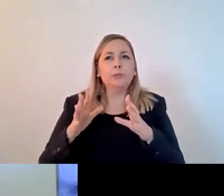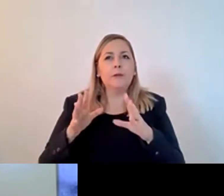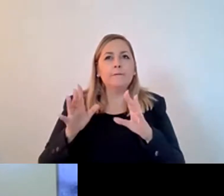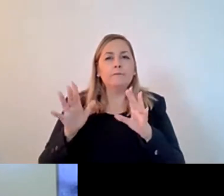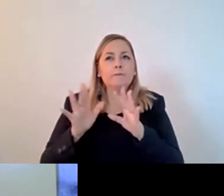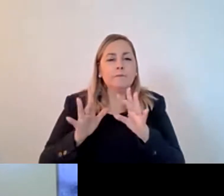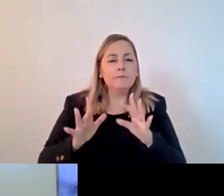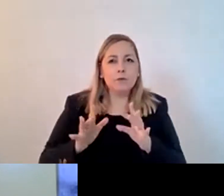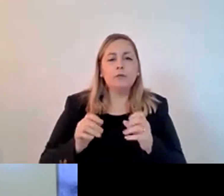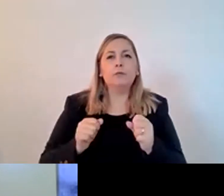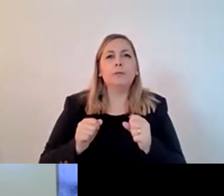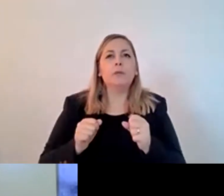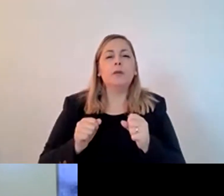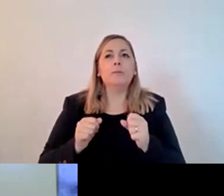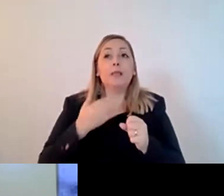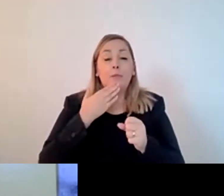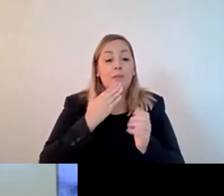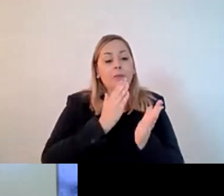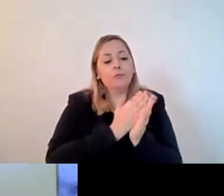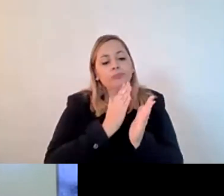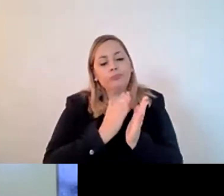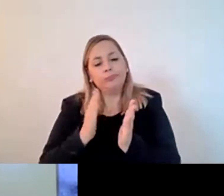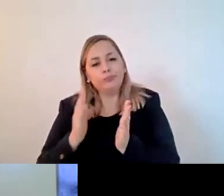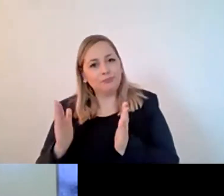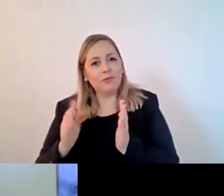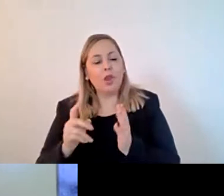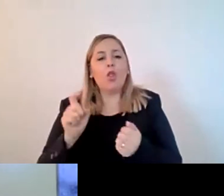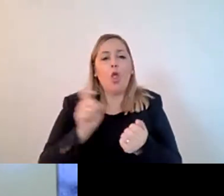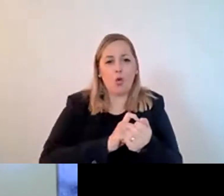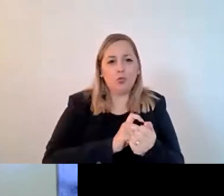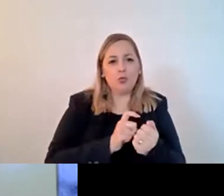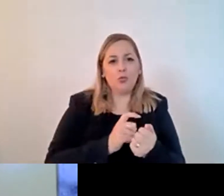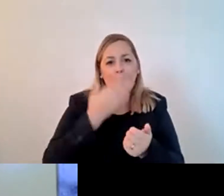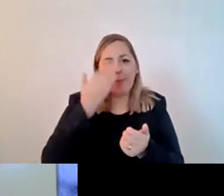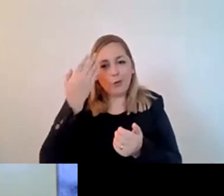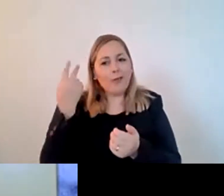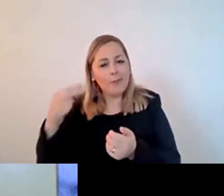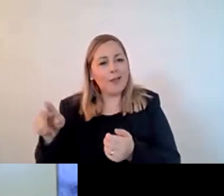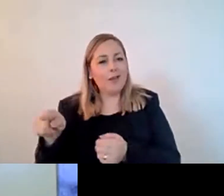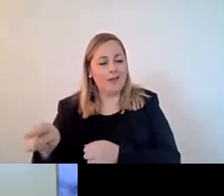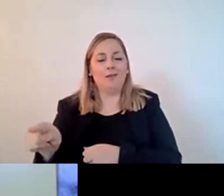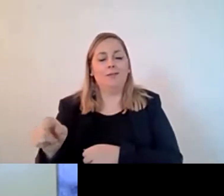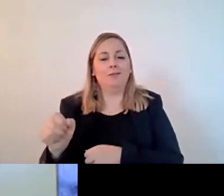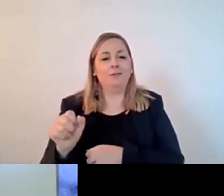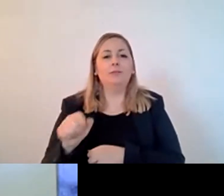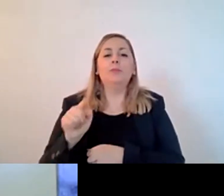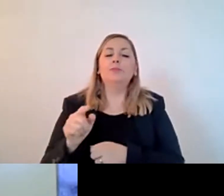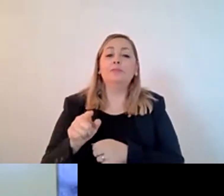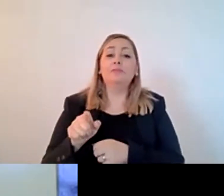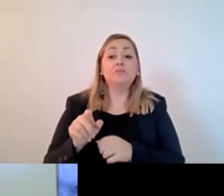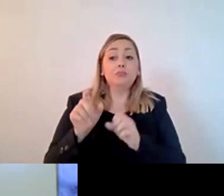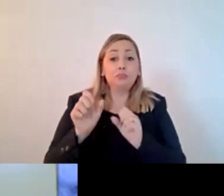y pautas de comportamiento durante el día para él, porque de esa forma él se